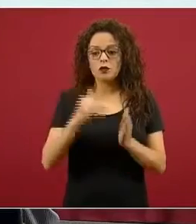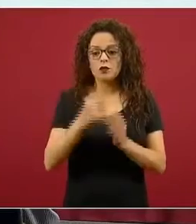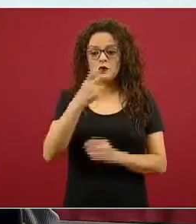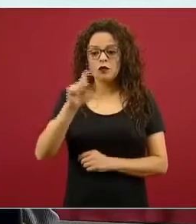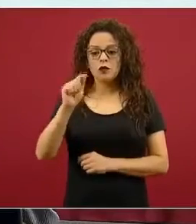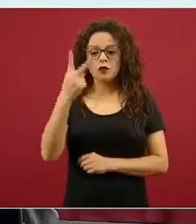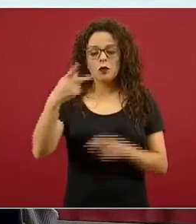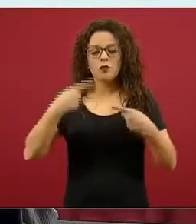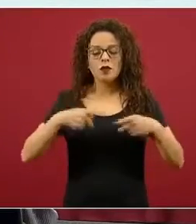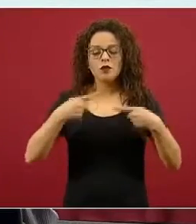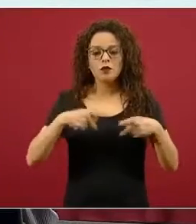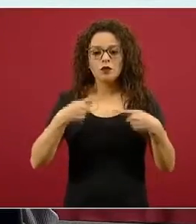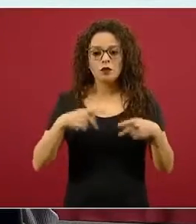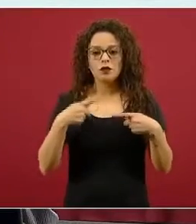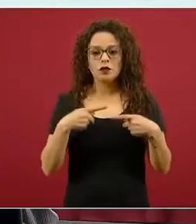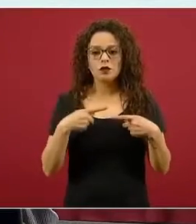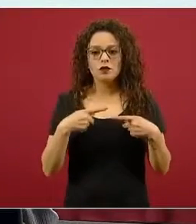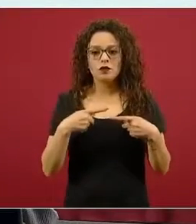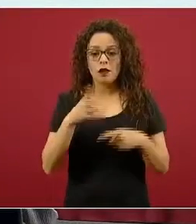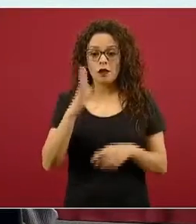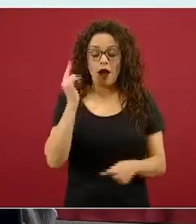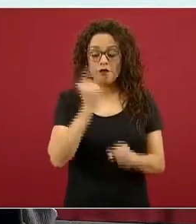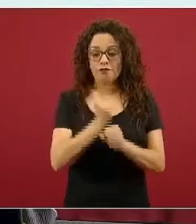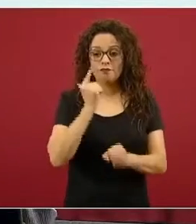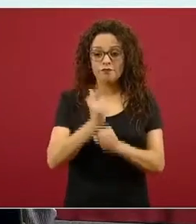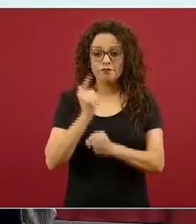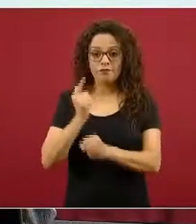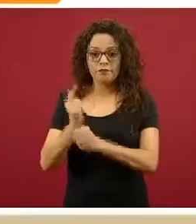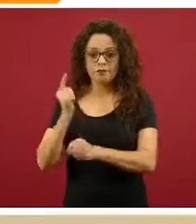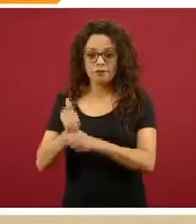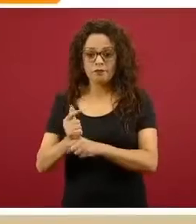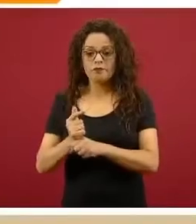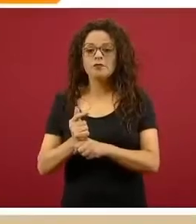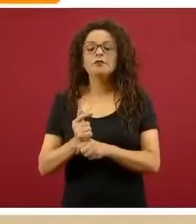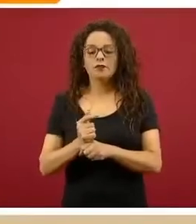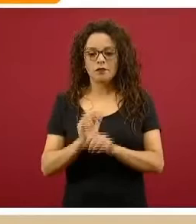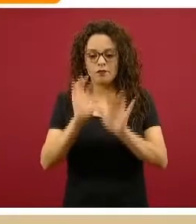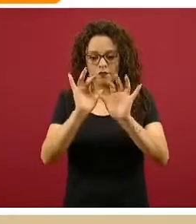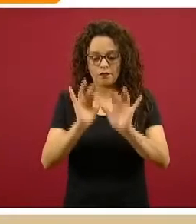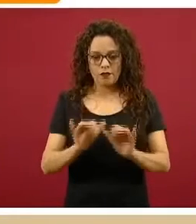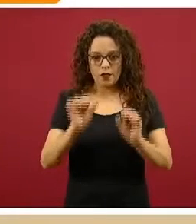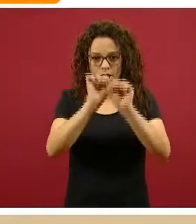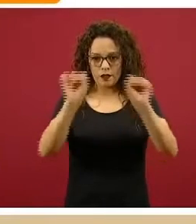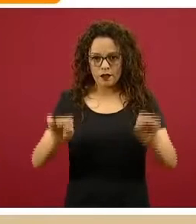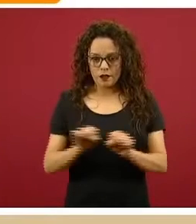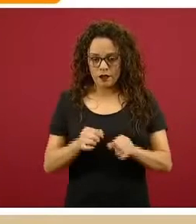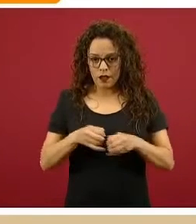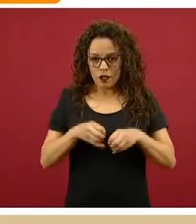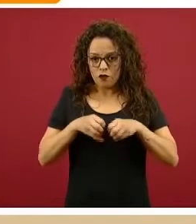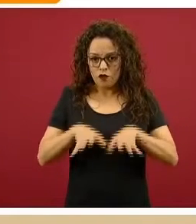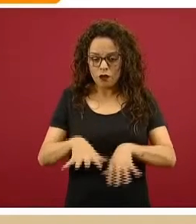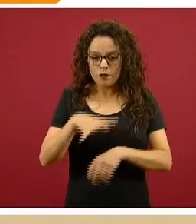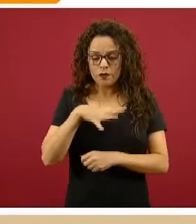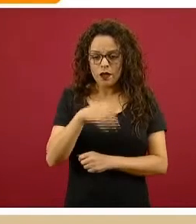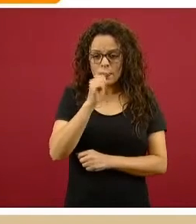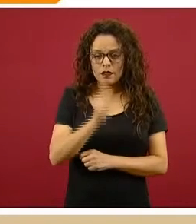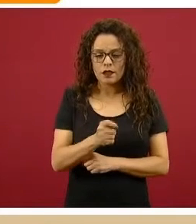2.183.272 personas que han sido identificadas, notificadas en el sistema de información, que han tenido un